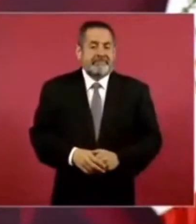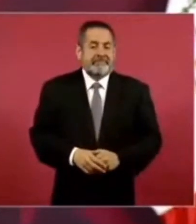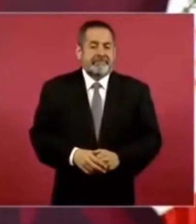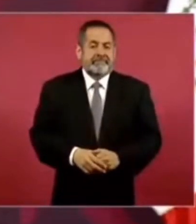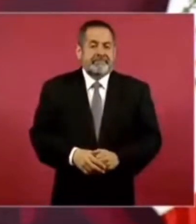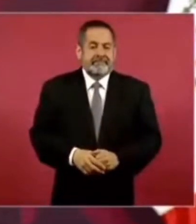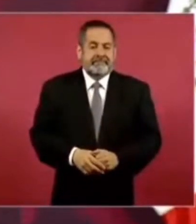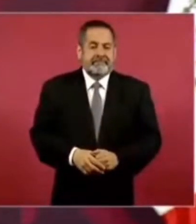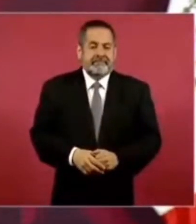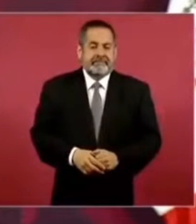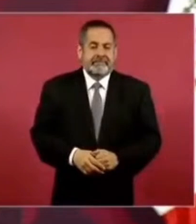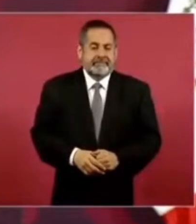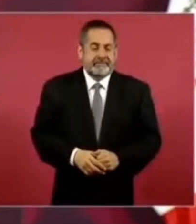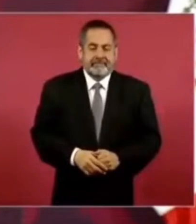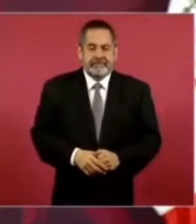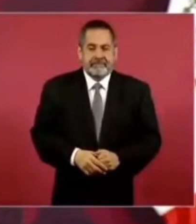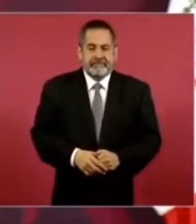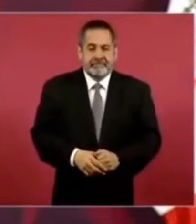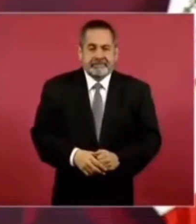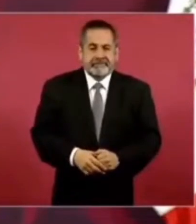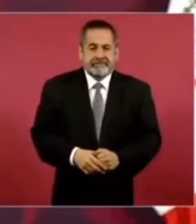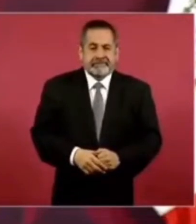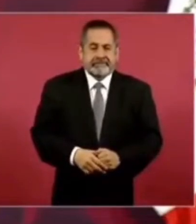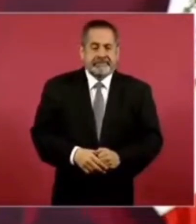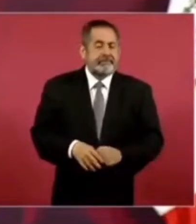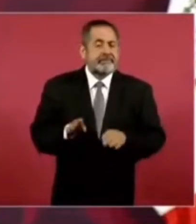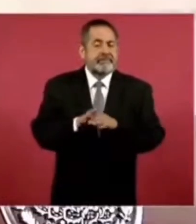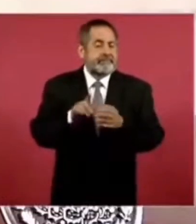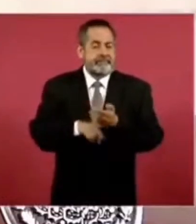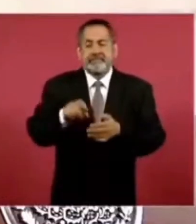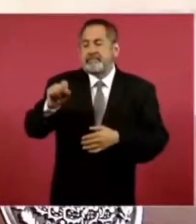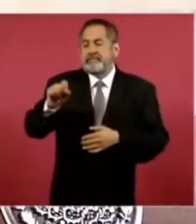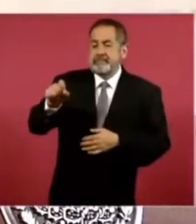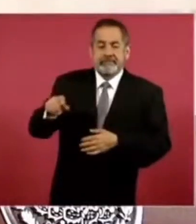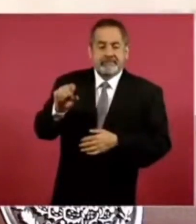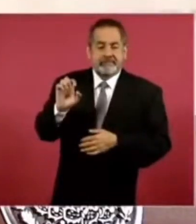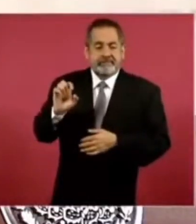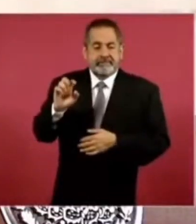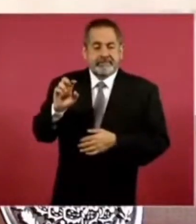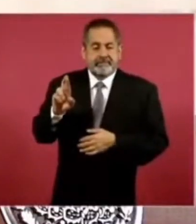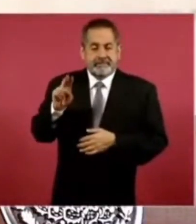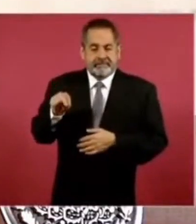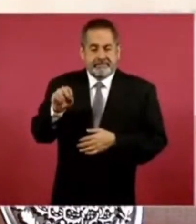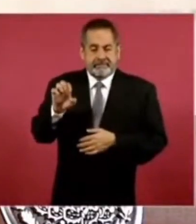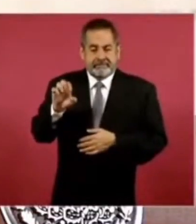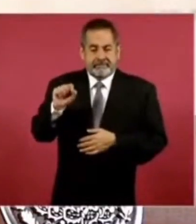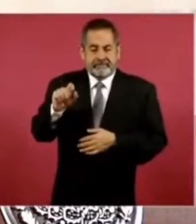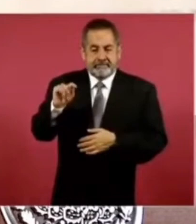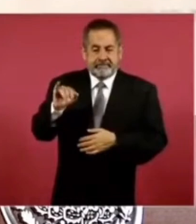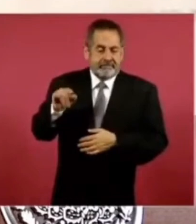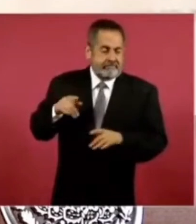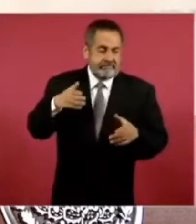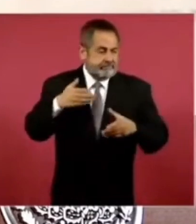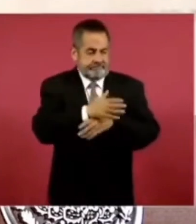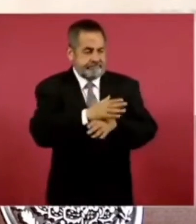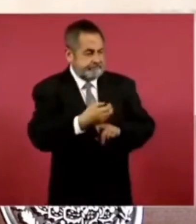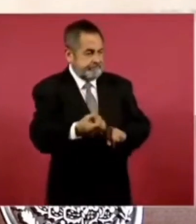Tranzas y como carcina le toca poner